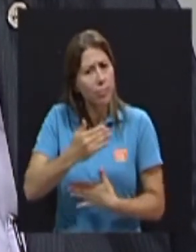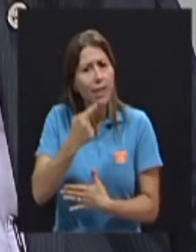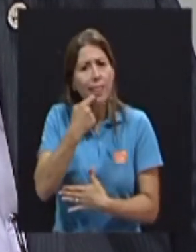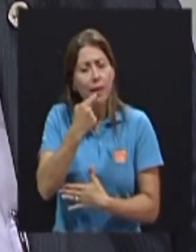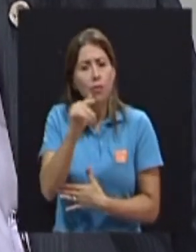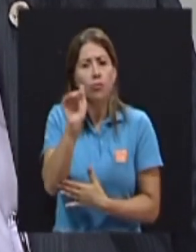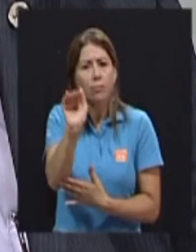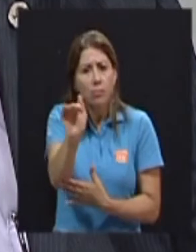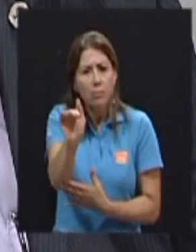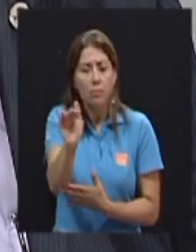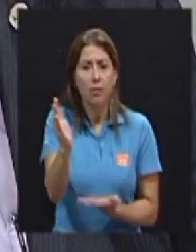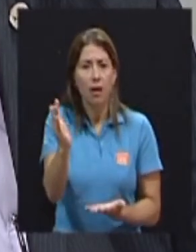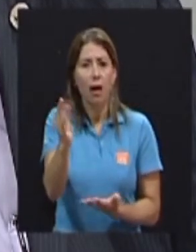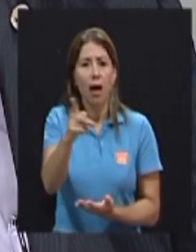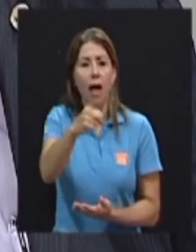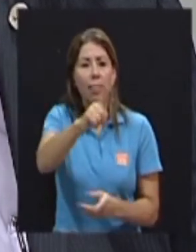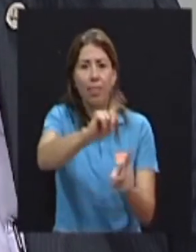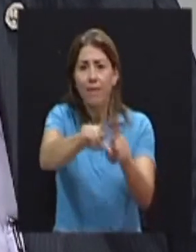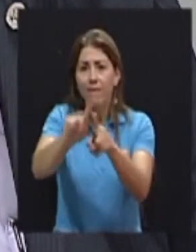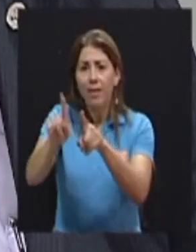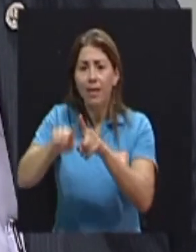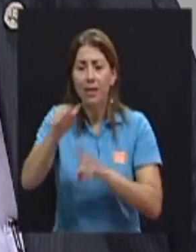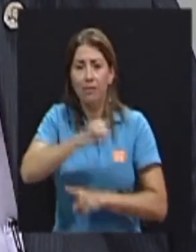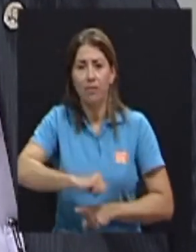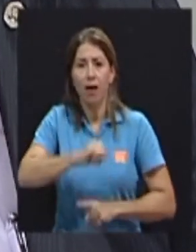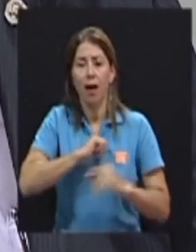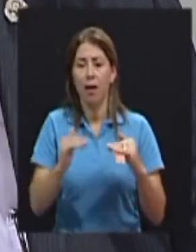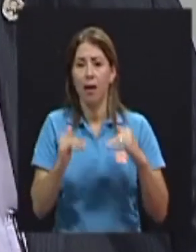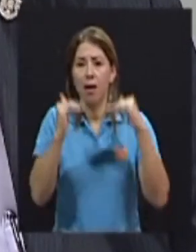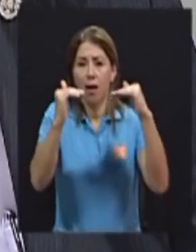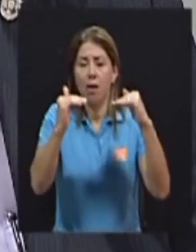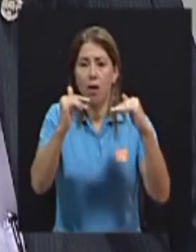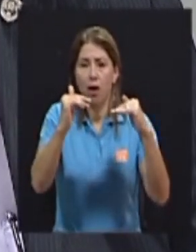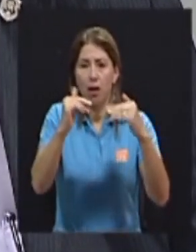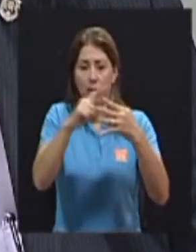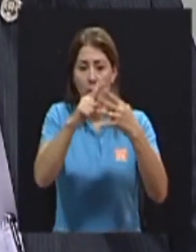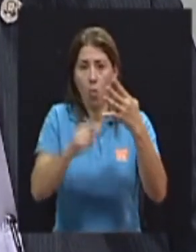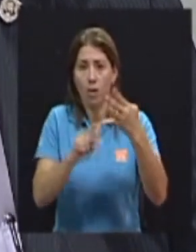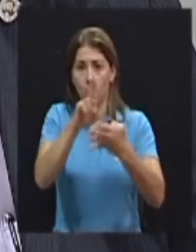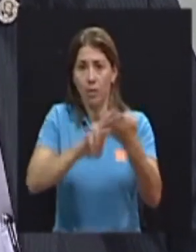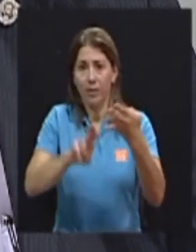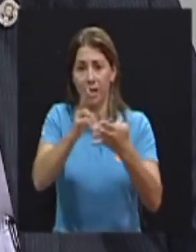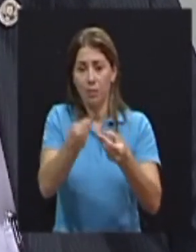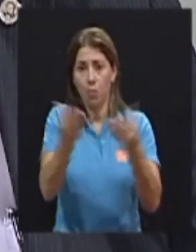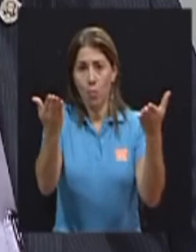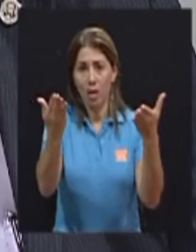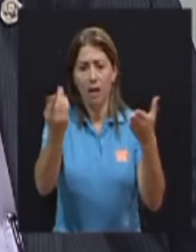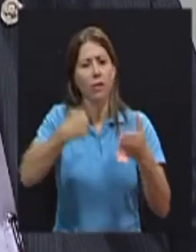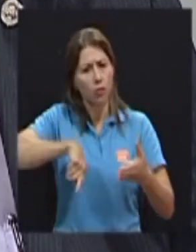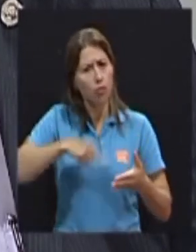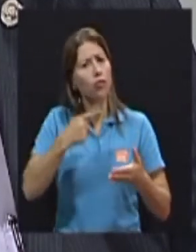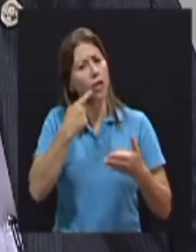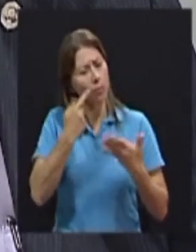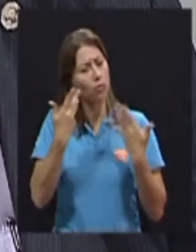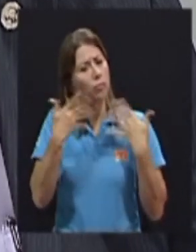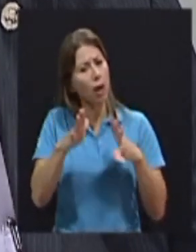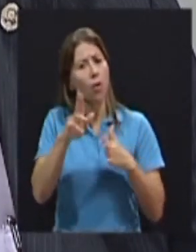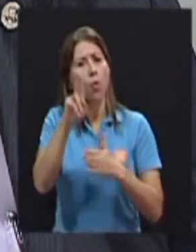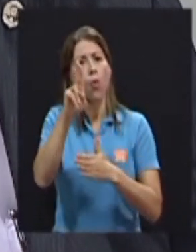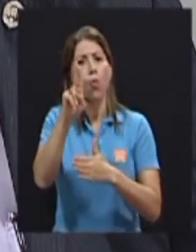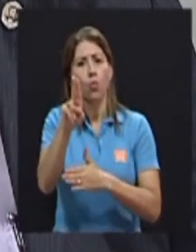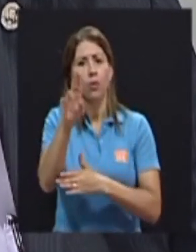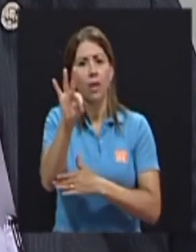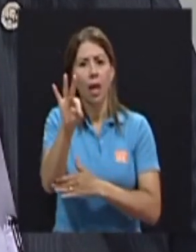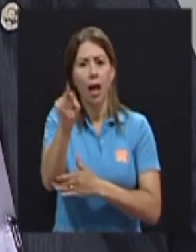indicándole a los rectores de las otras 4 universidades públicas que la Universidad Técnica Nacional se adhería abiertamente a los